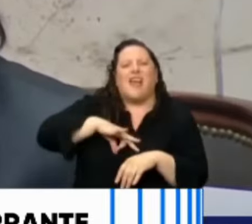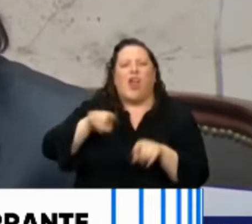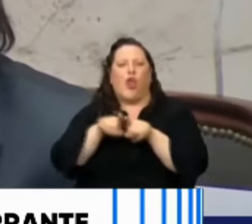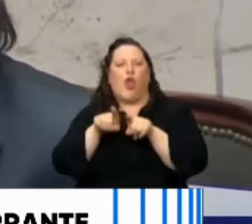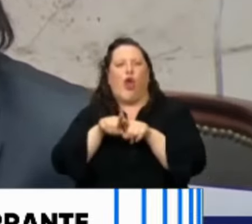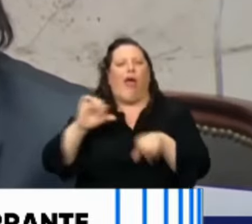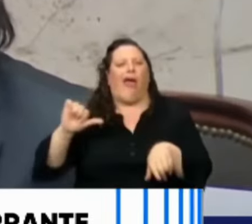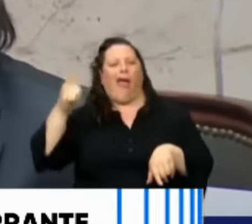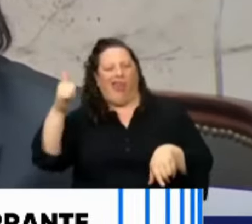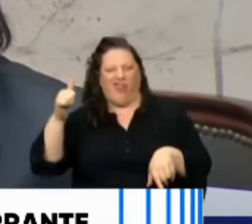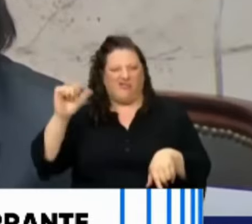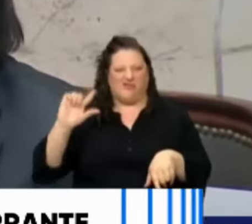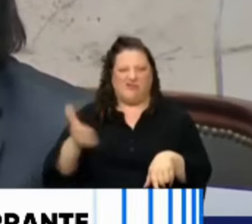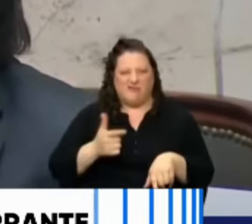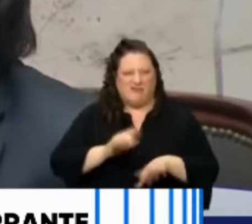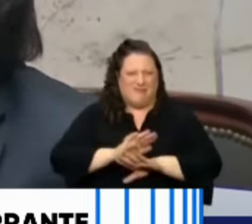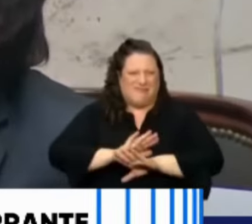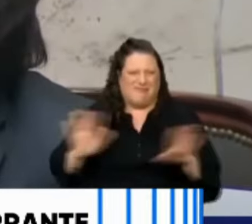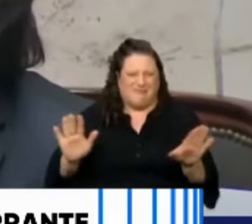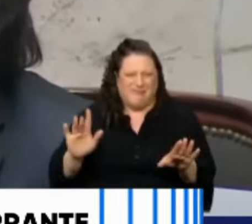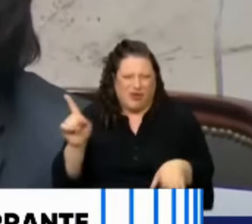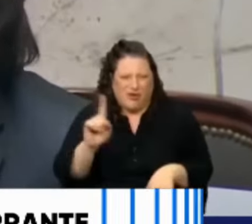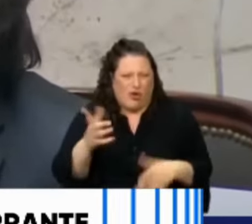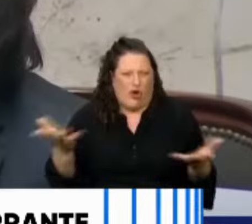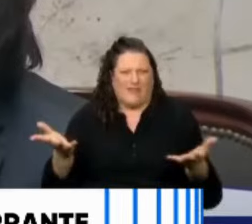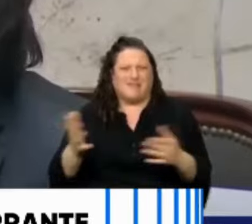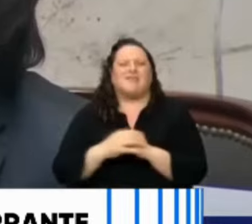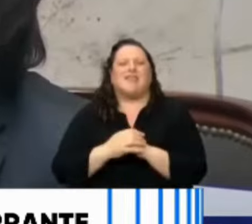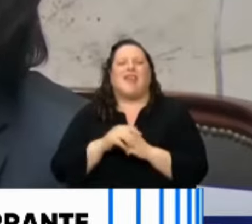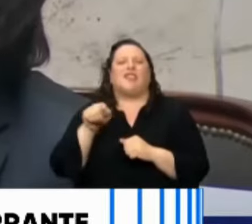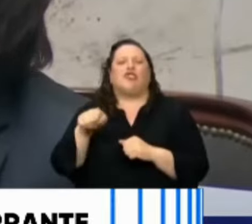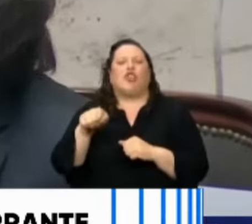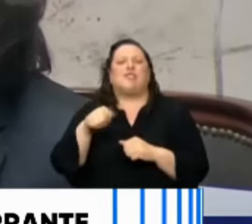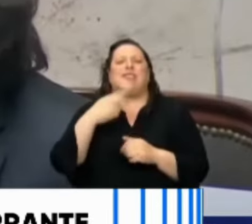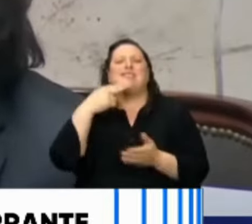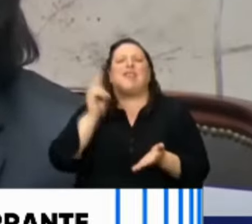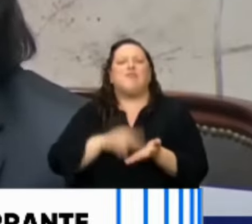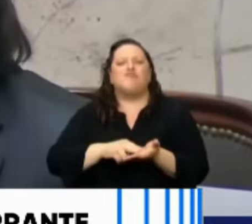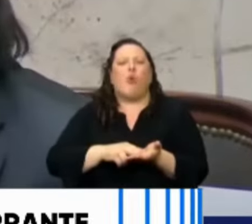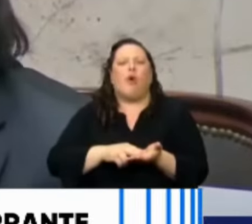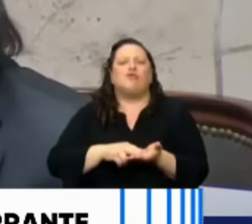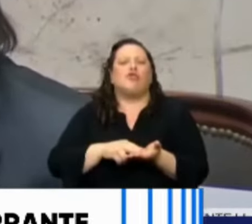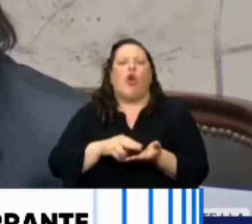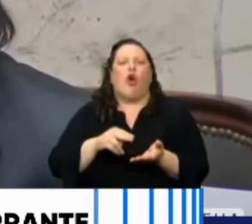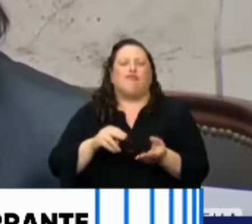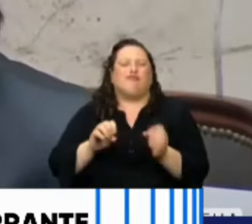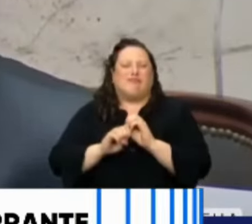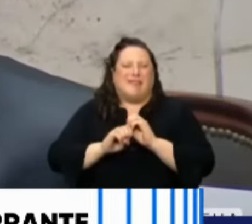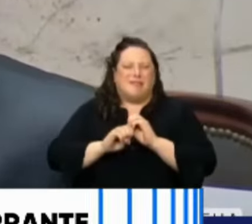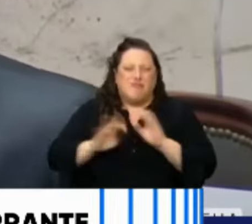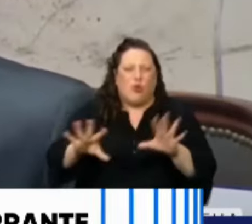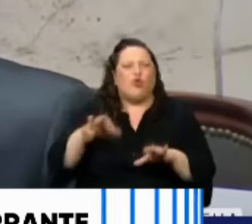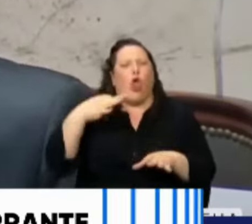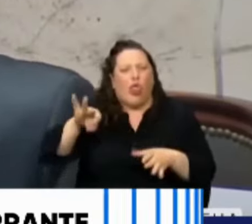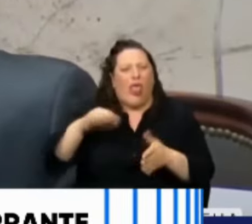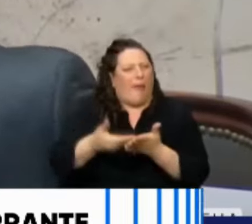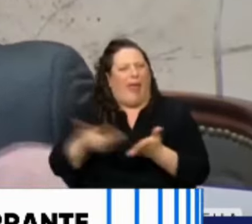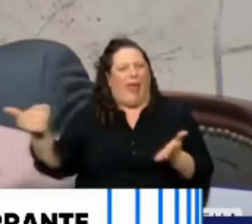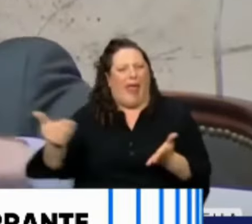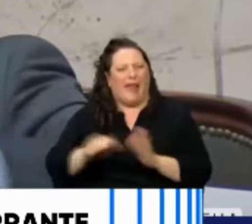cual es un delirio total y por lo tanto, digamos, o sea, este impuesto además es inmundo y por ende tiene que ser eliminado.